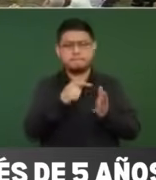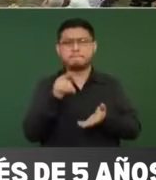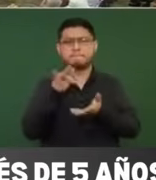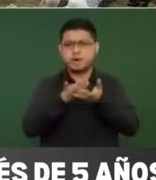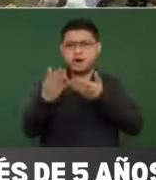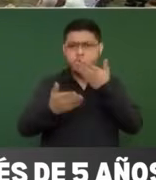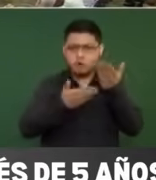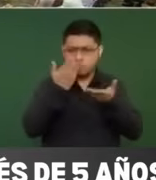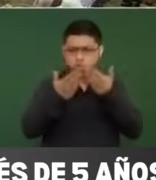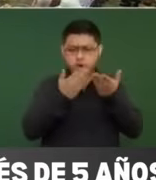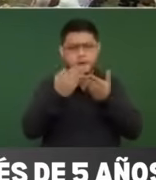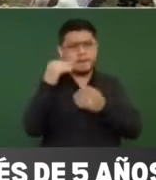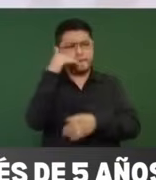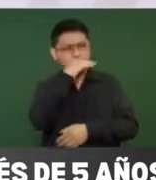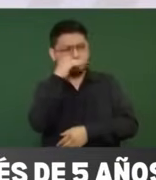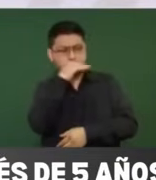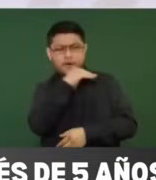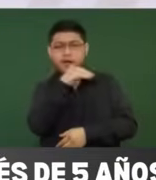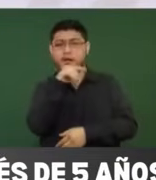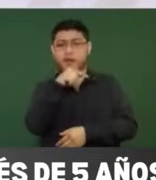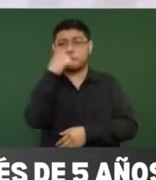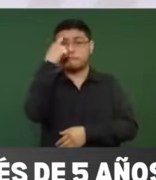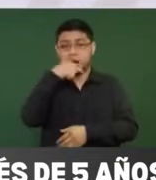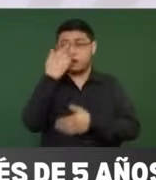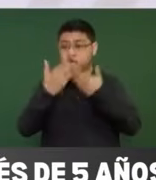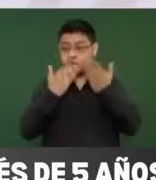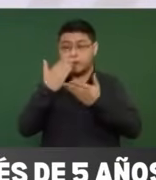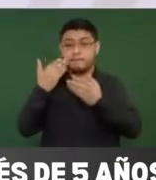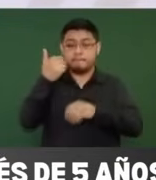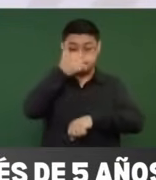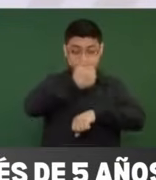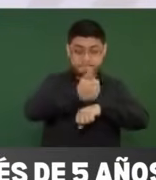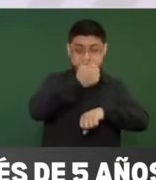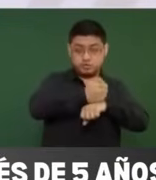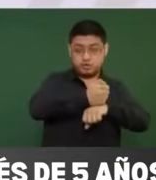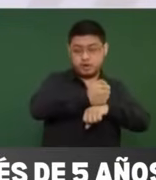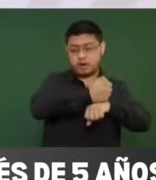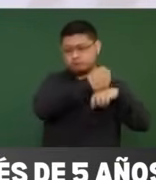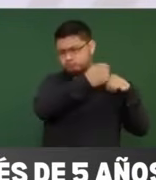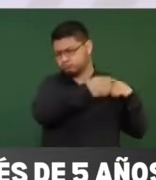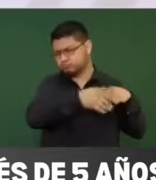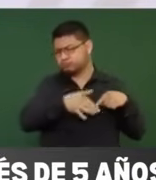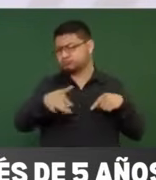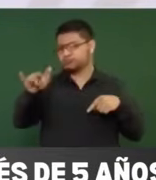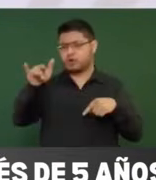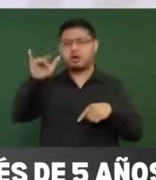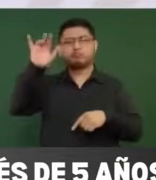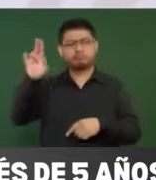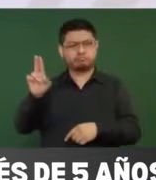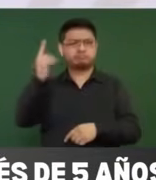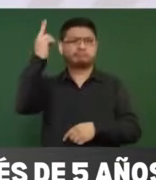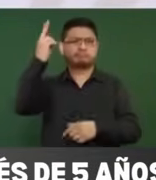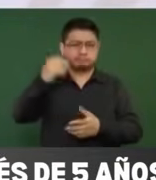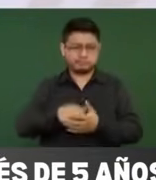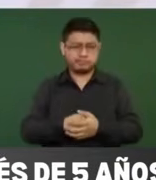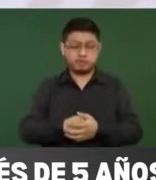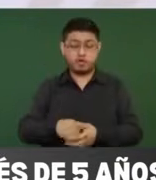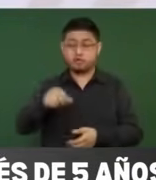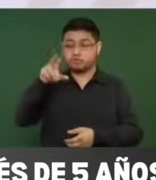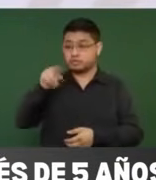preescolar hasta posgrado, con una inversión anual histórica de 84,000,000,000 de